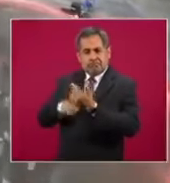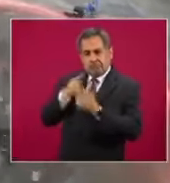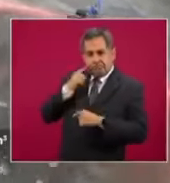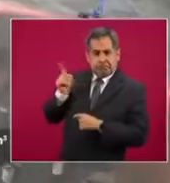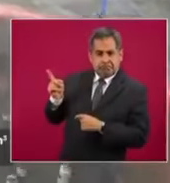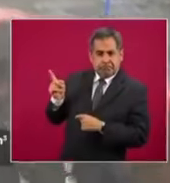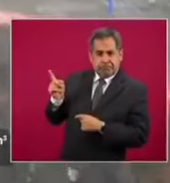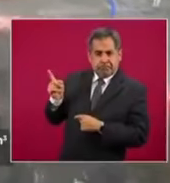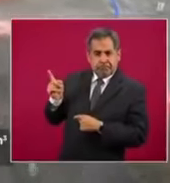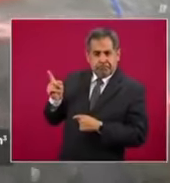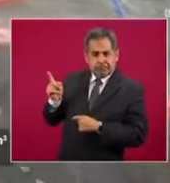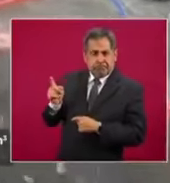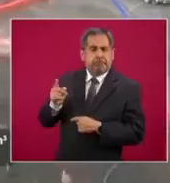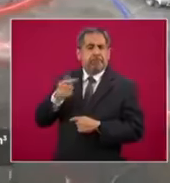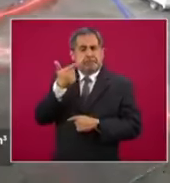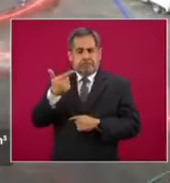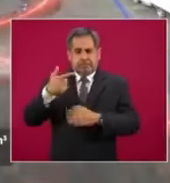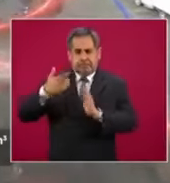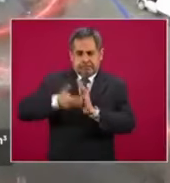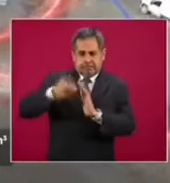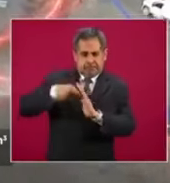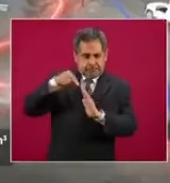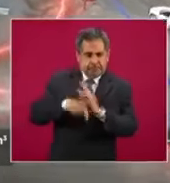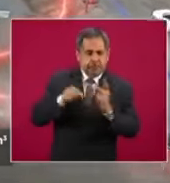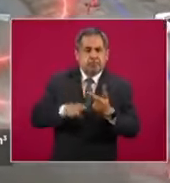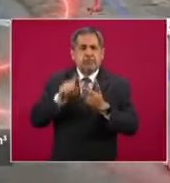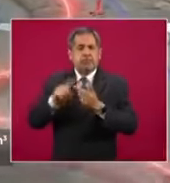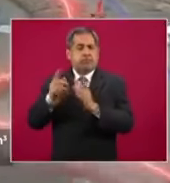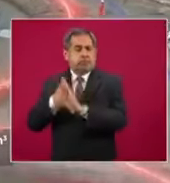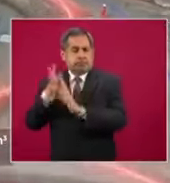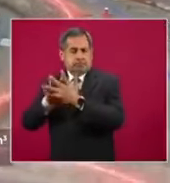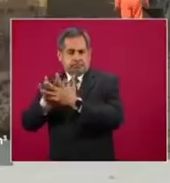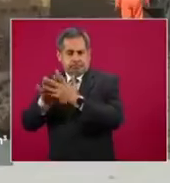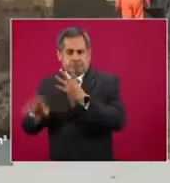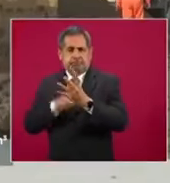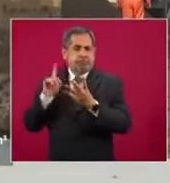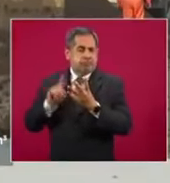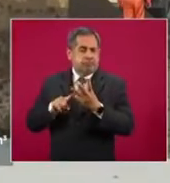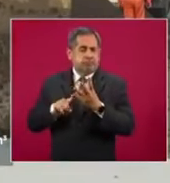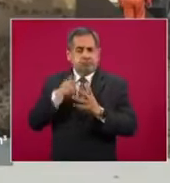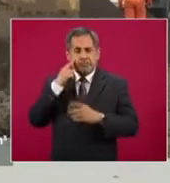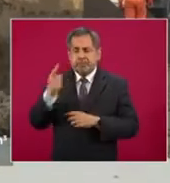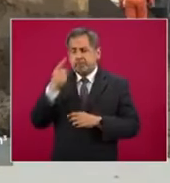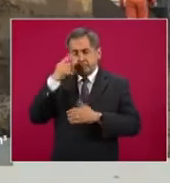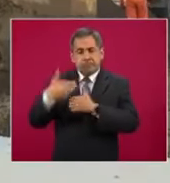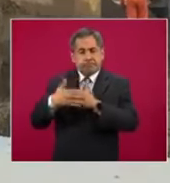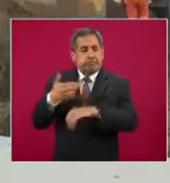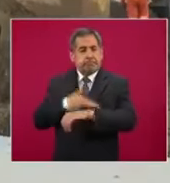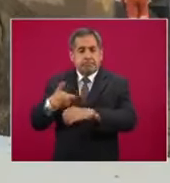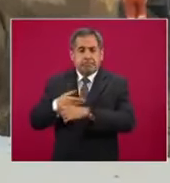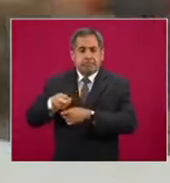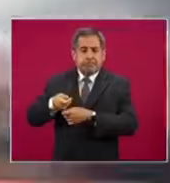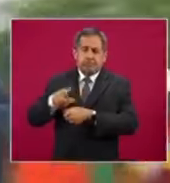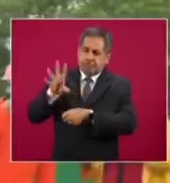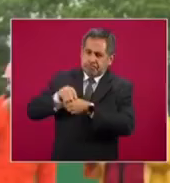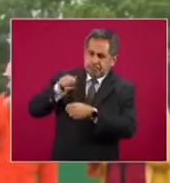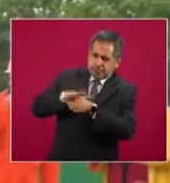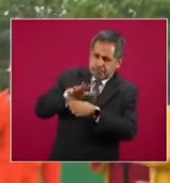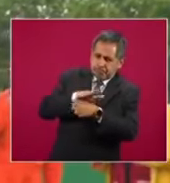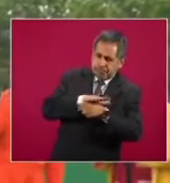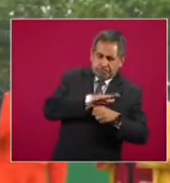trabaja siete en excavación uno en cimbra y acero en cimentación cuatro en descabece de pilas y uno en proceso de relleno de base